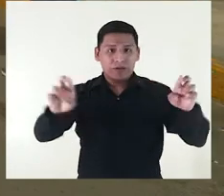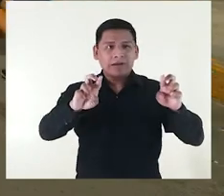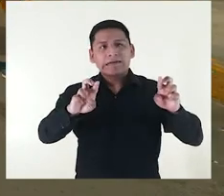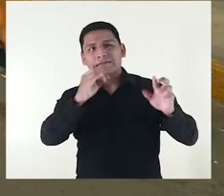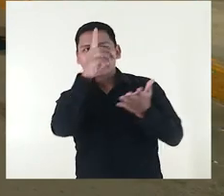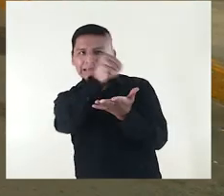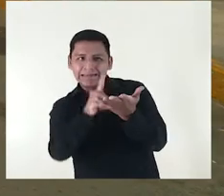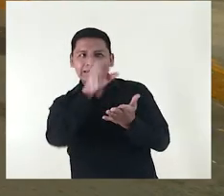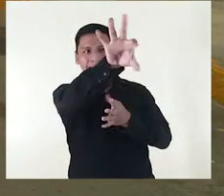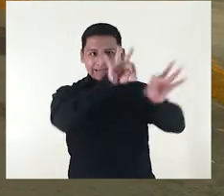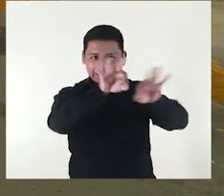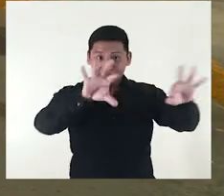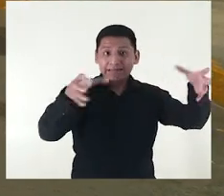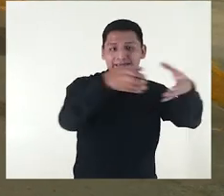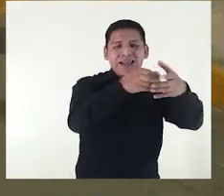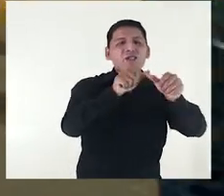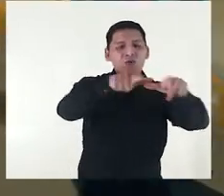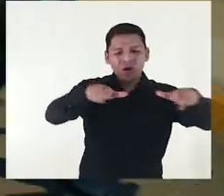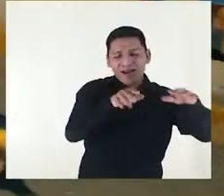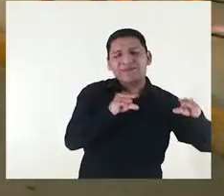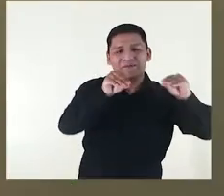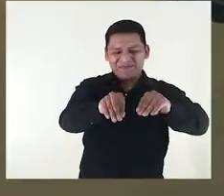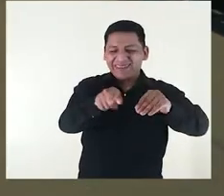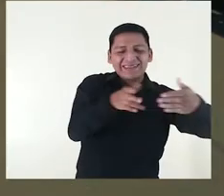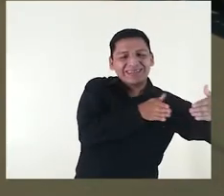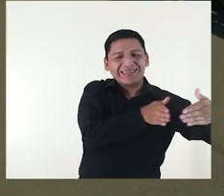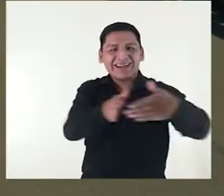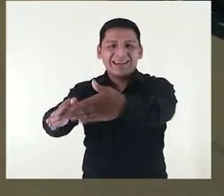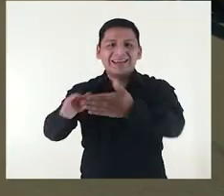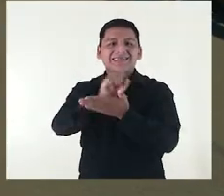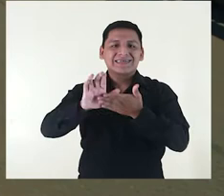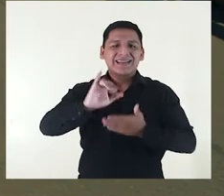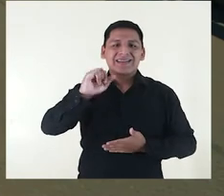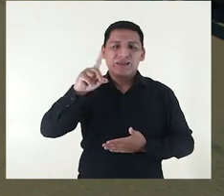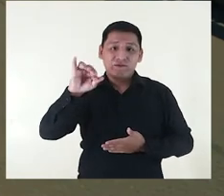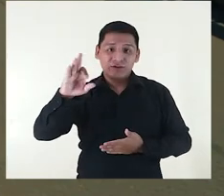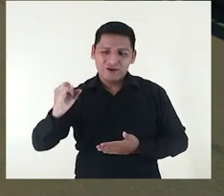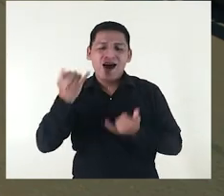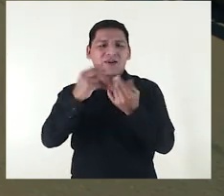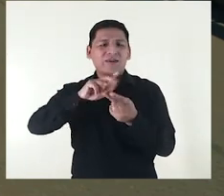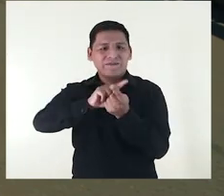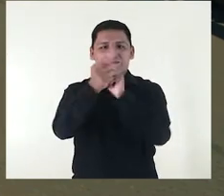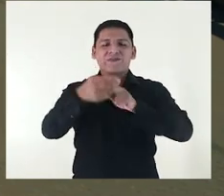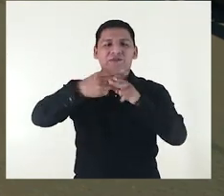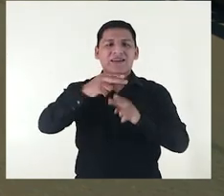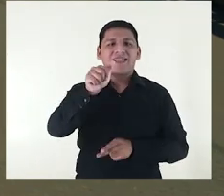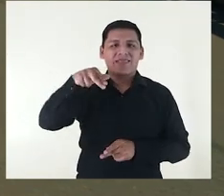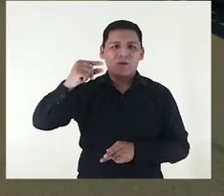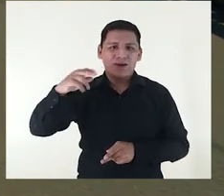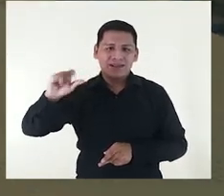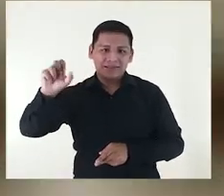concurso público, no solo se decidió el diseño, sino la ubicación del mismo, que iba a ser la continuidad de la calle de San Ildefonso,